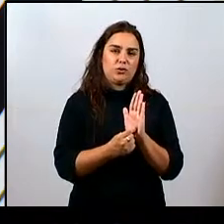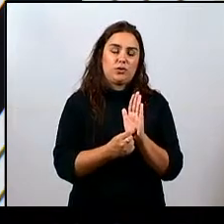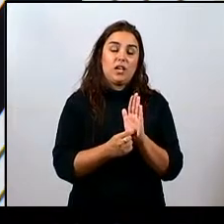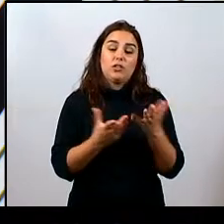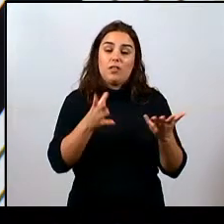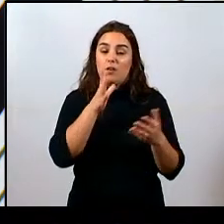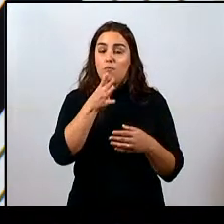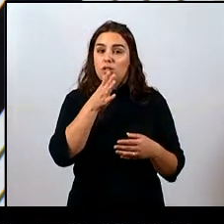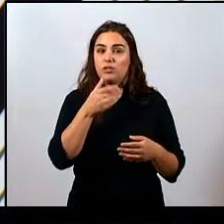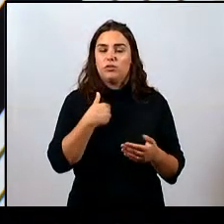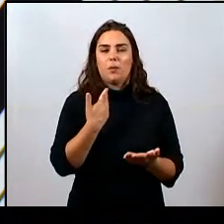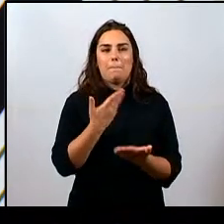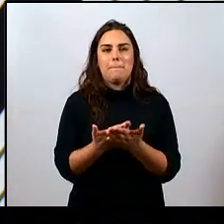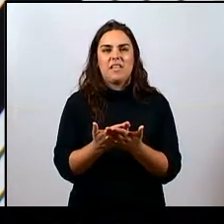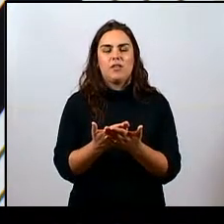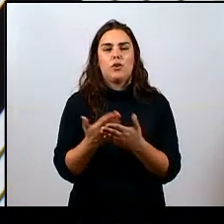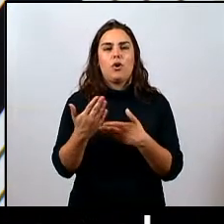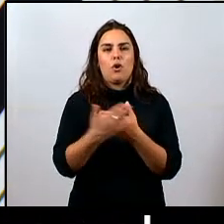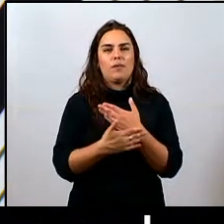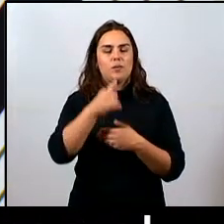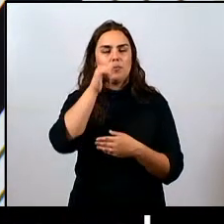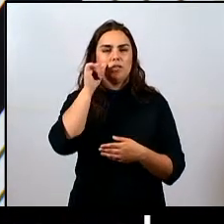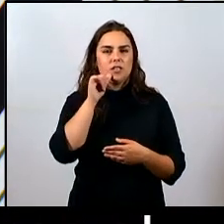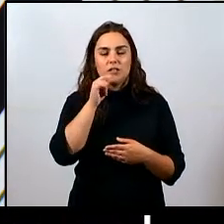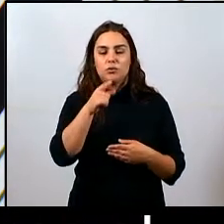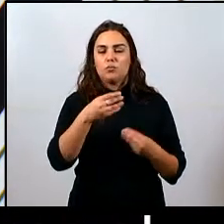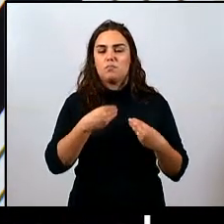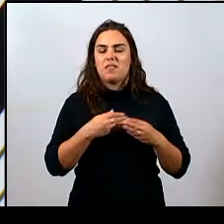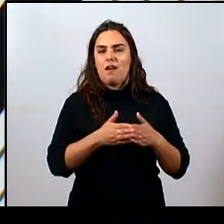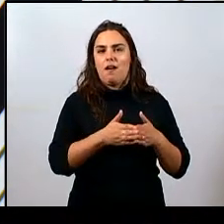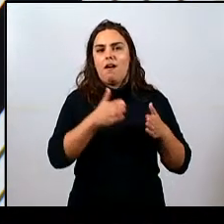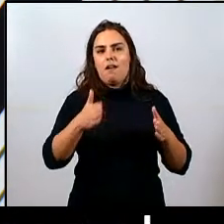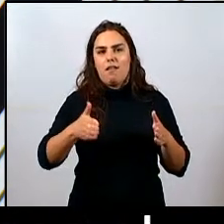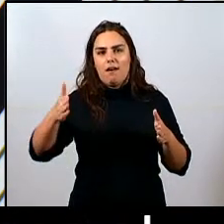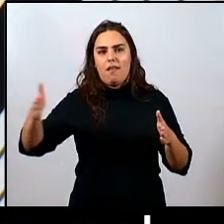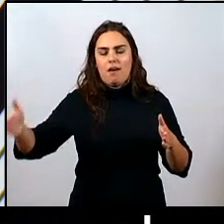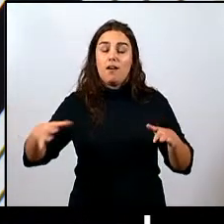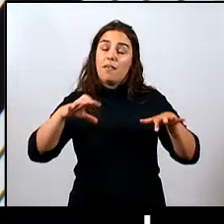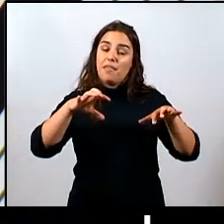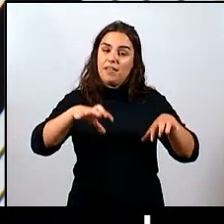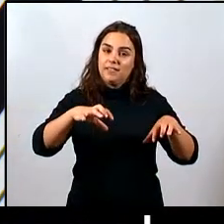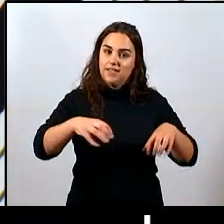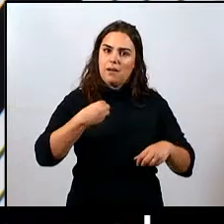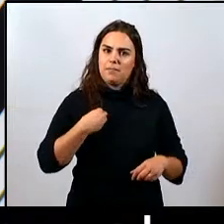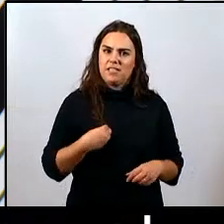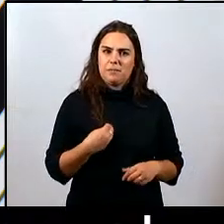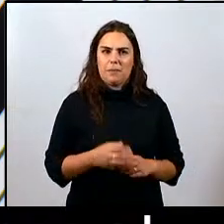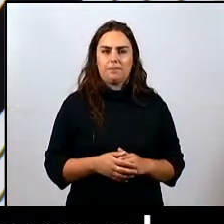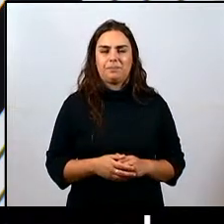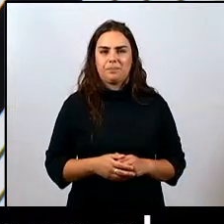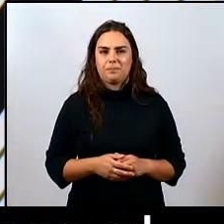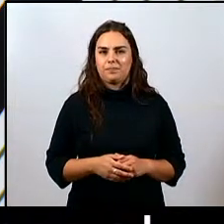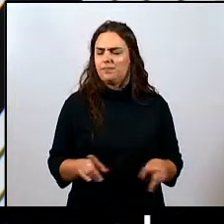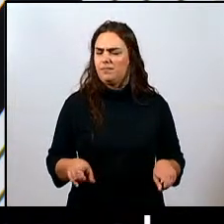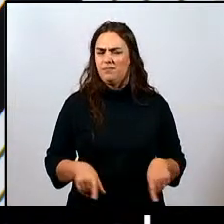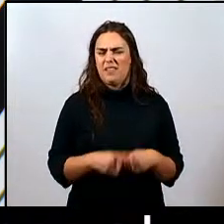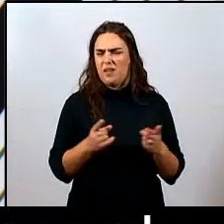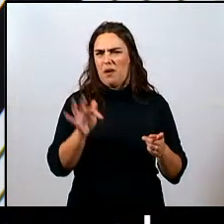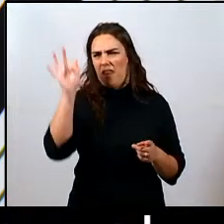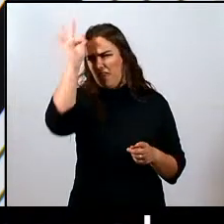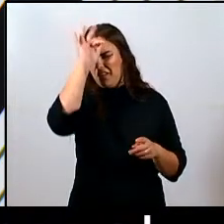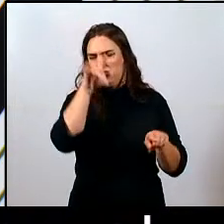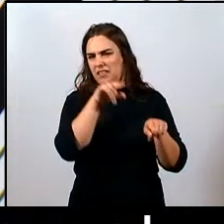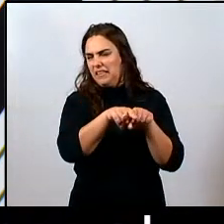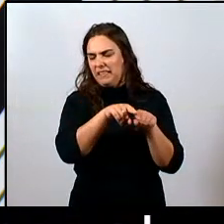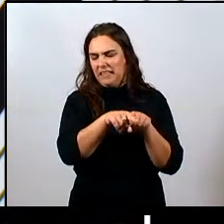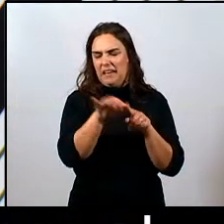esto pedimos al Gobierno de Pedro Sánchez que prolongue la vida útil de las centrales nucleares, alejado de criterios